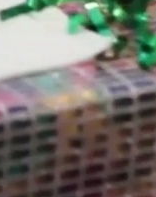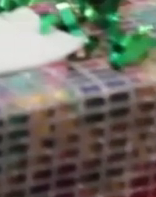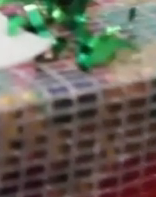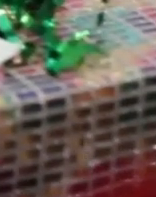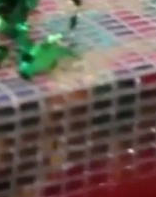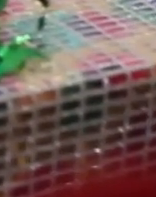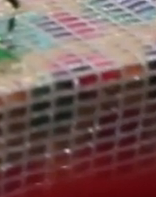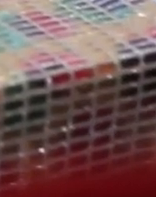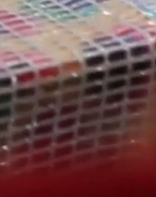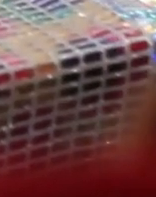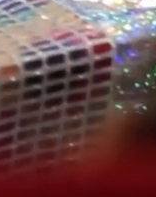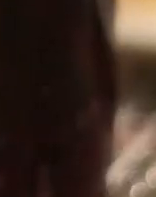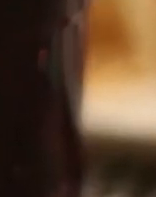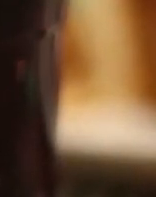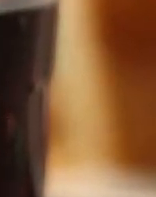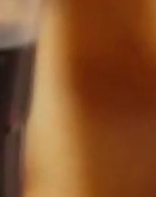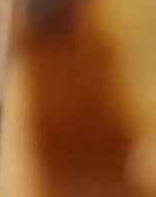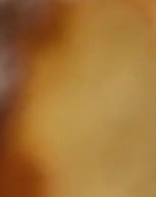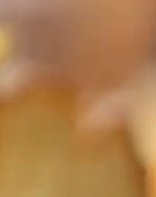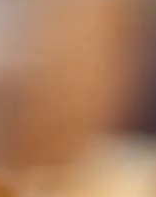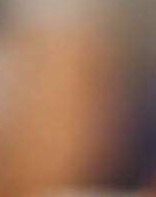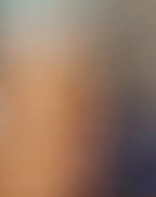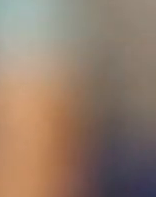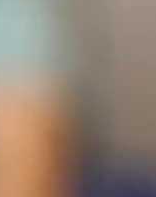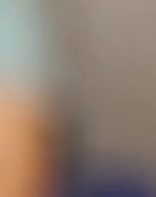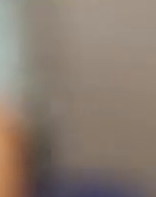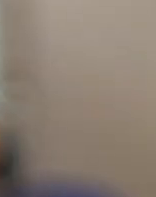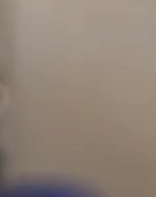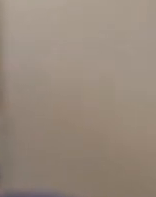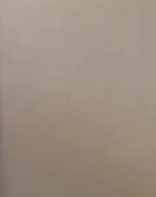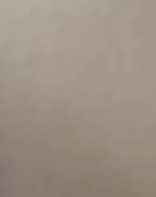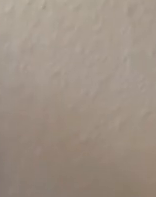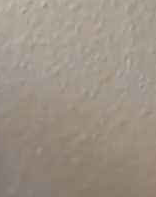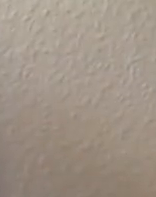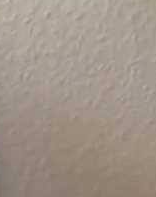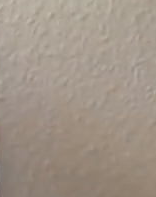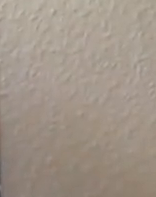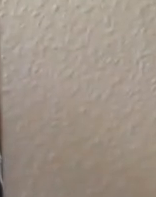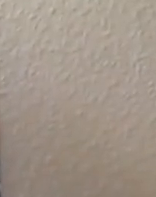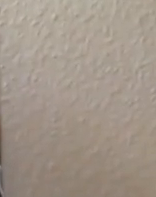Thank you.